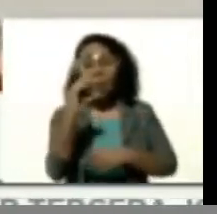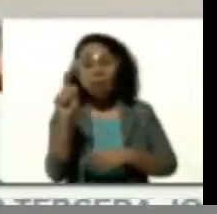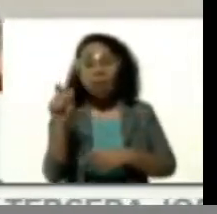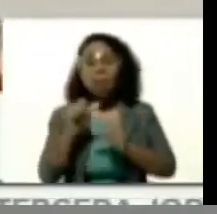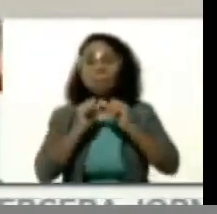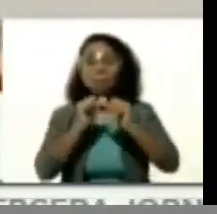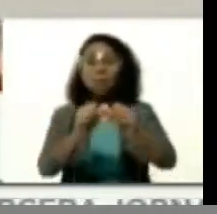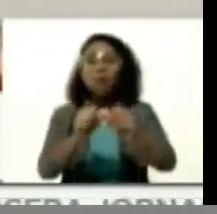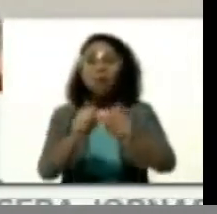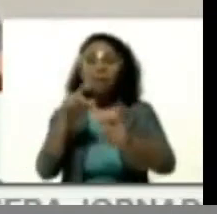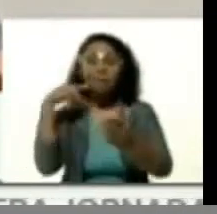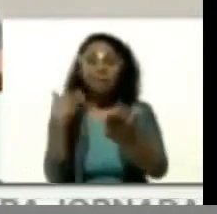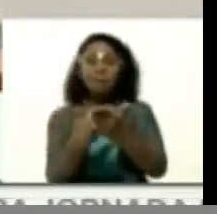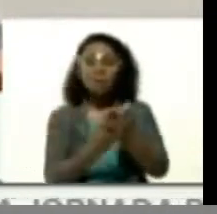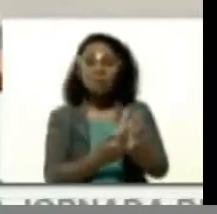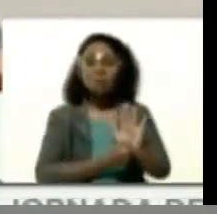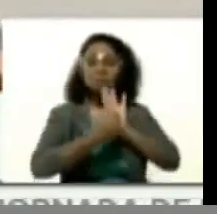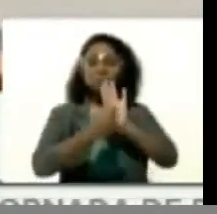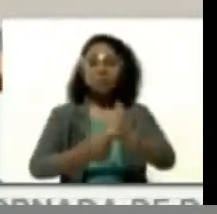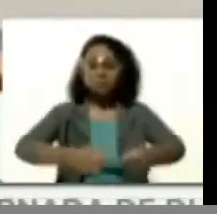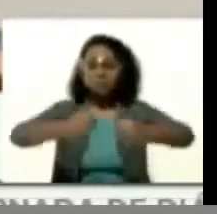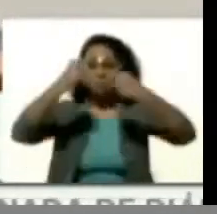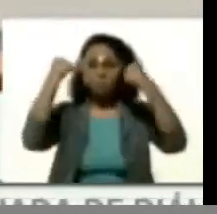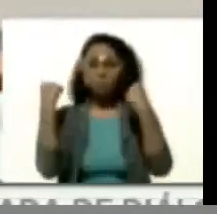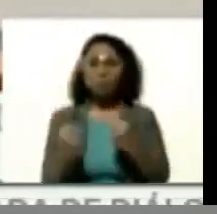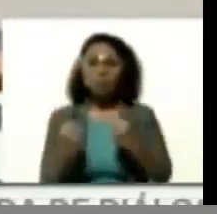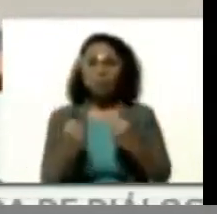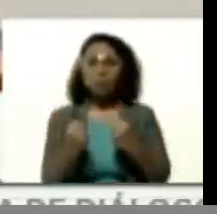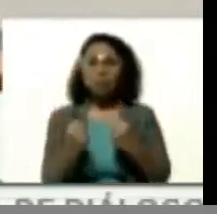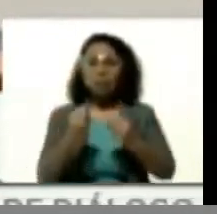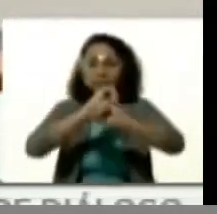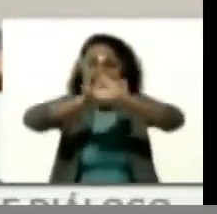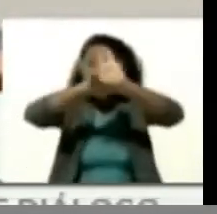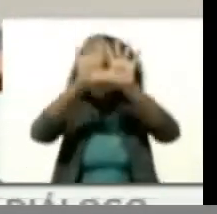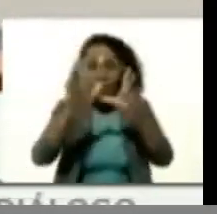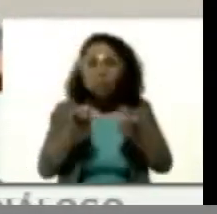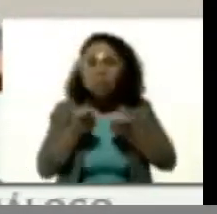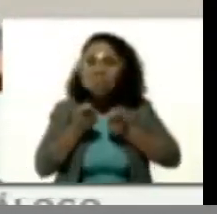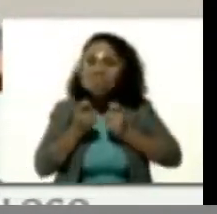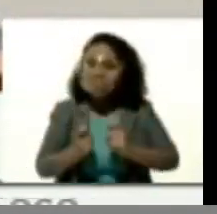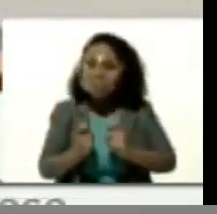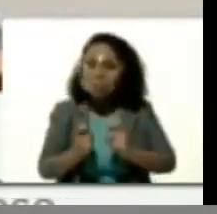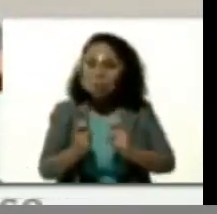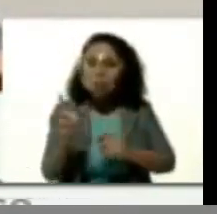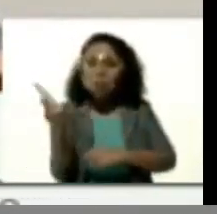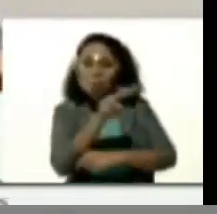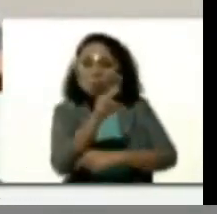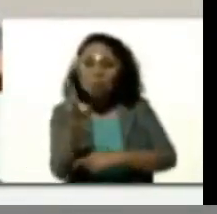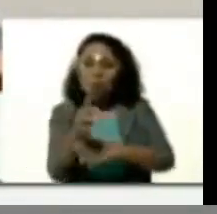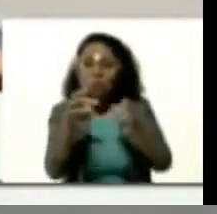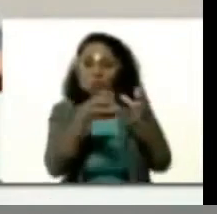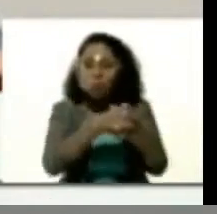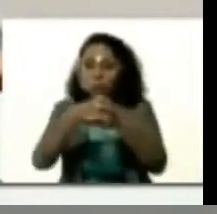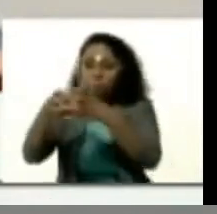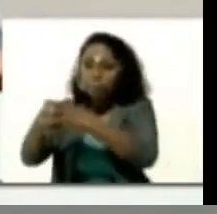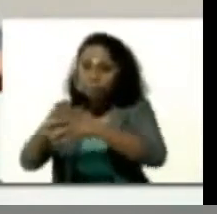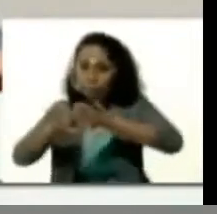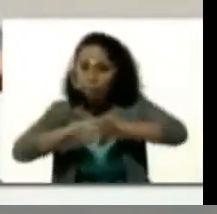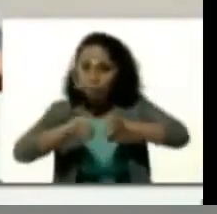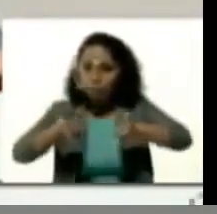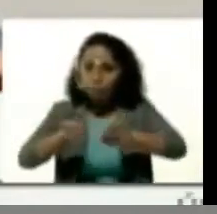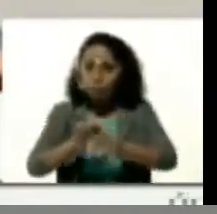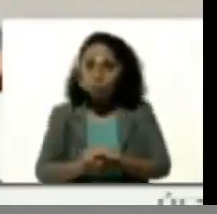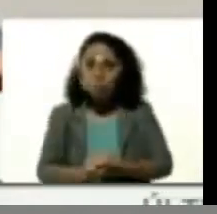mantendrá y demostrará estricta imparcialidad en su trato con las partes, según las